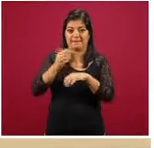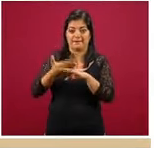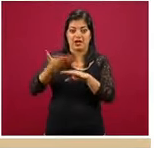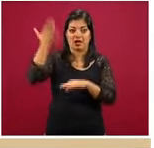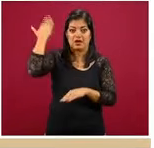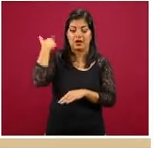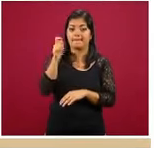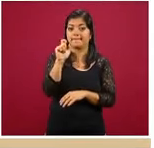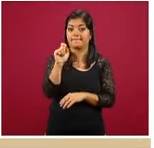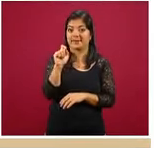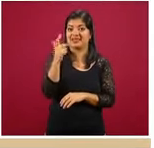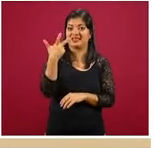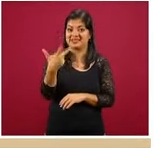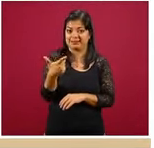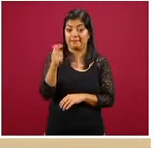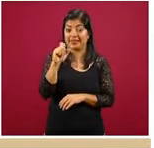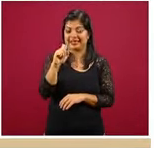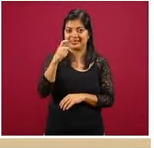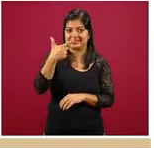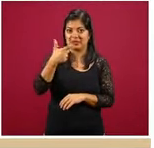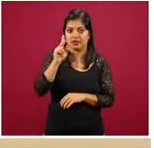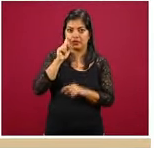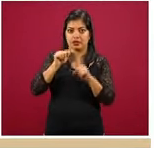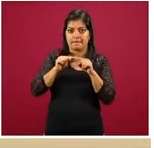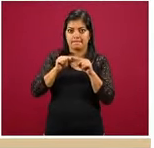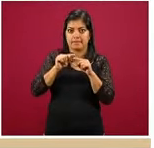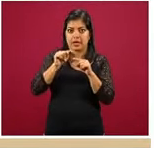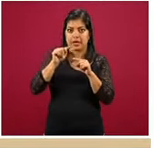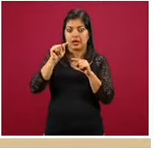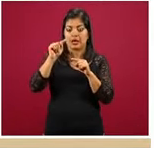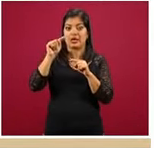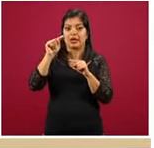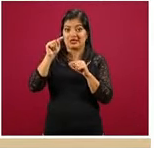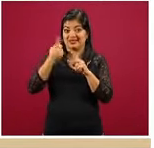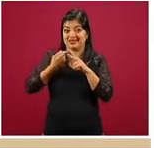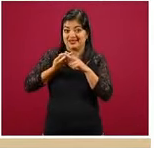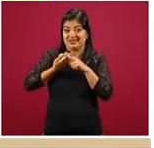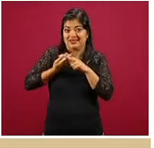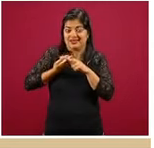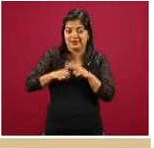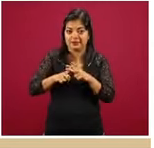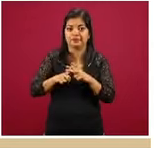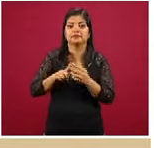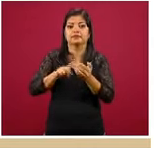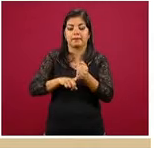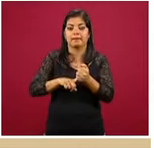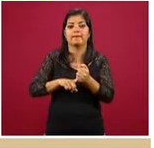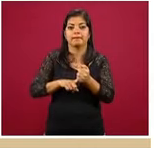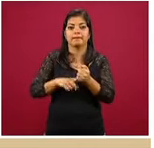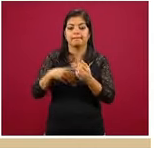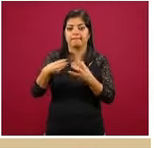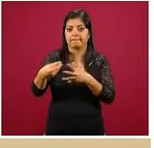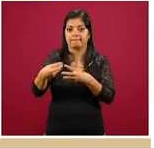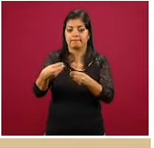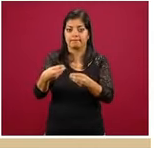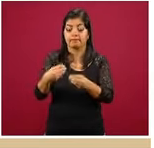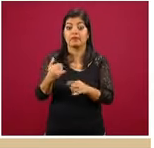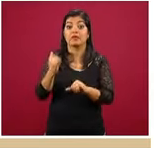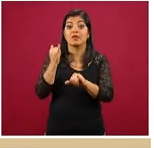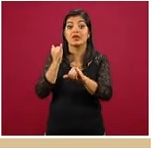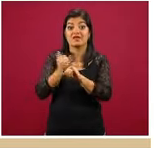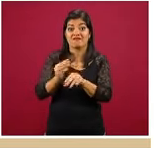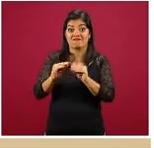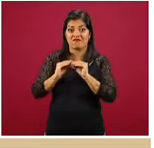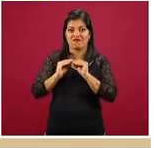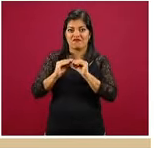27 estábamos con este ascenso que se había mantenido prácticamente desde el inicio de la epidemia, y con la información